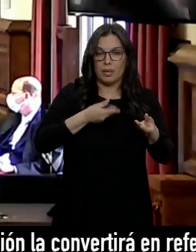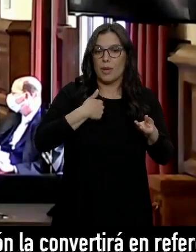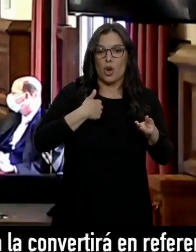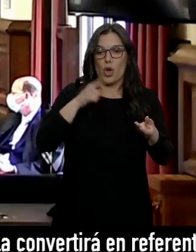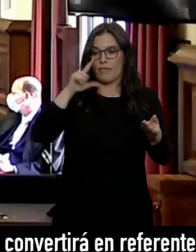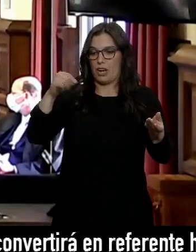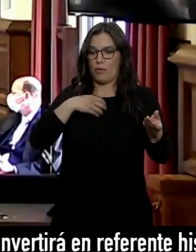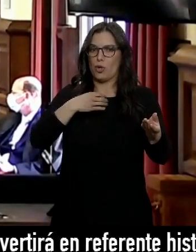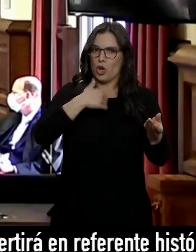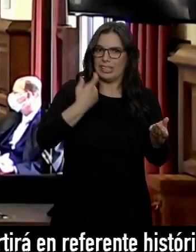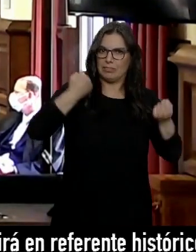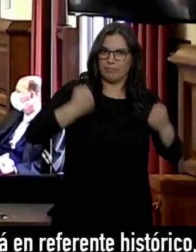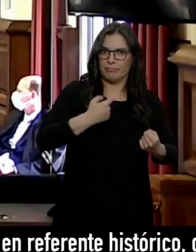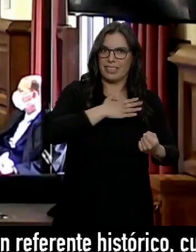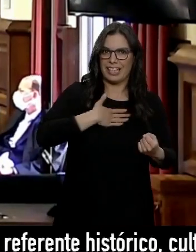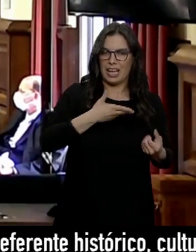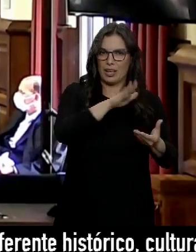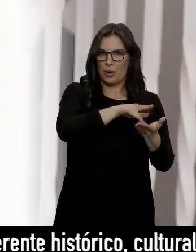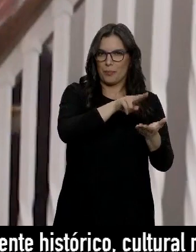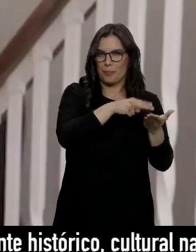de allí sin llevarse la Biblia.